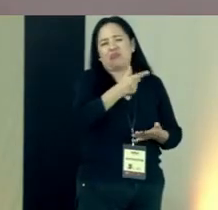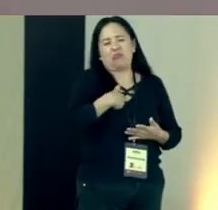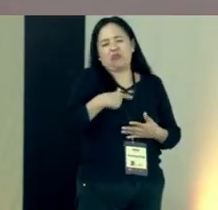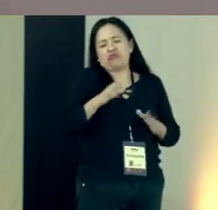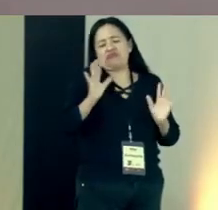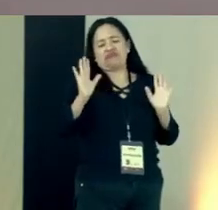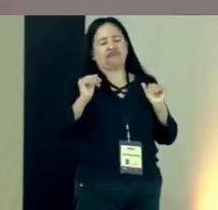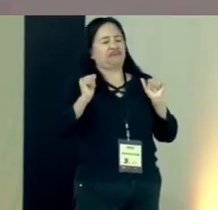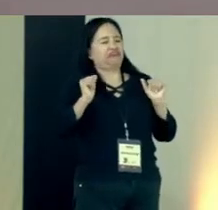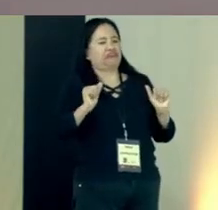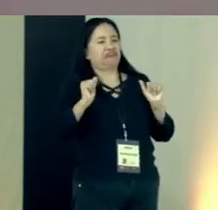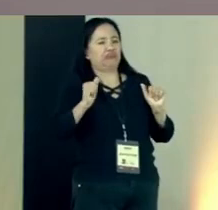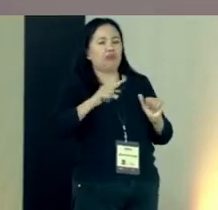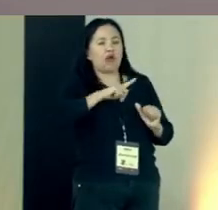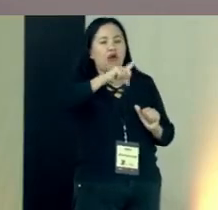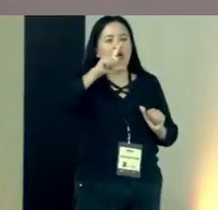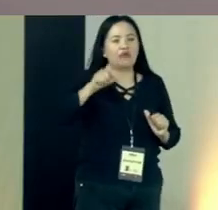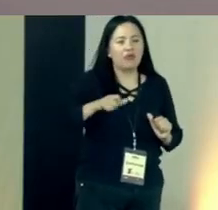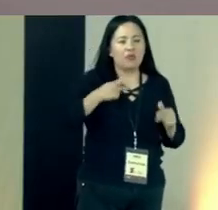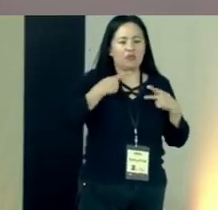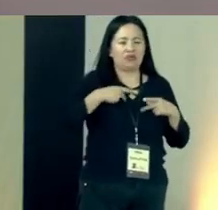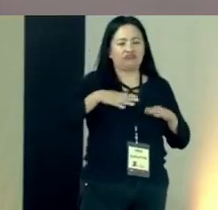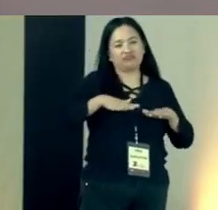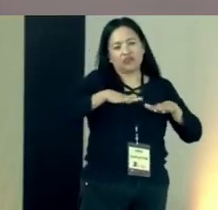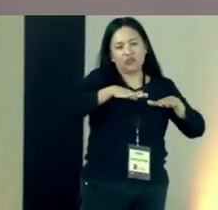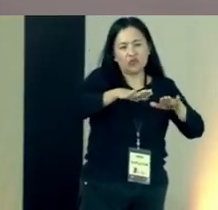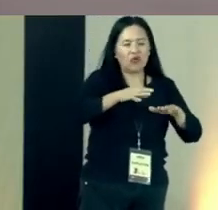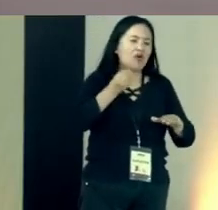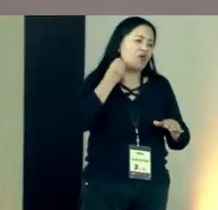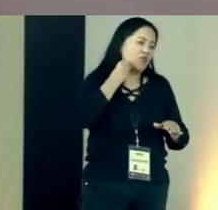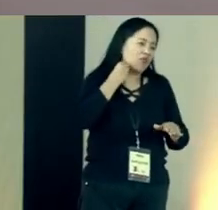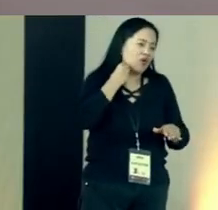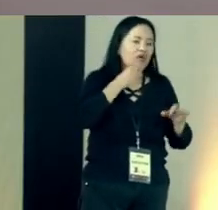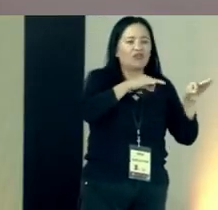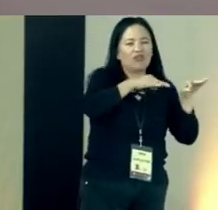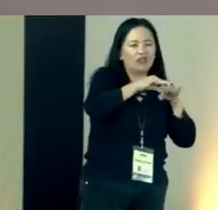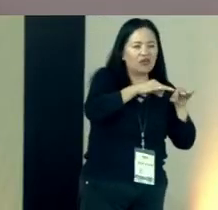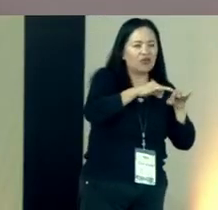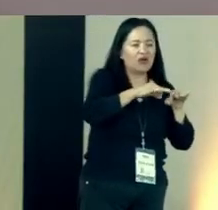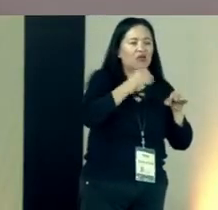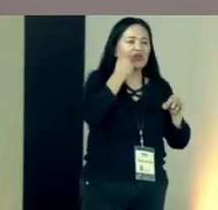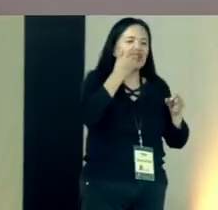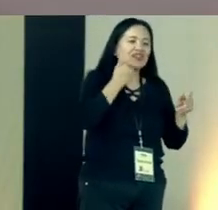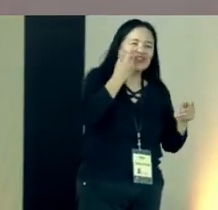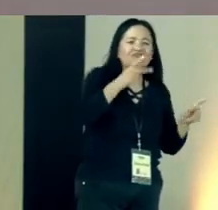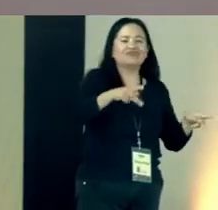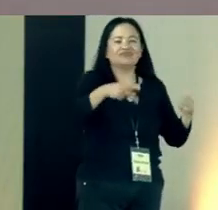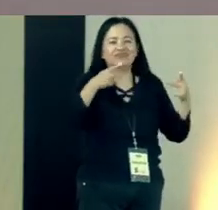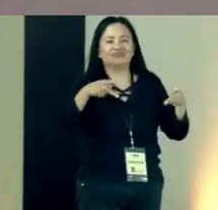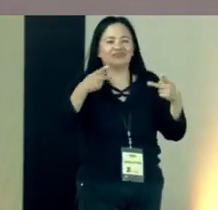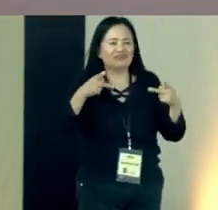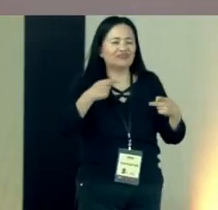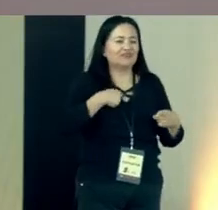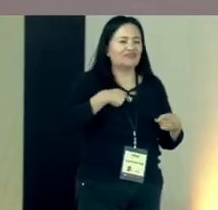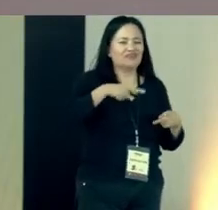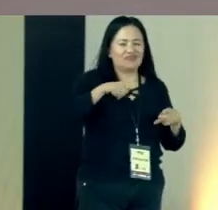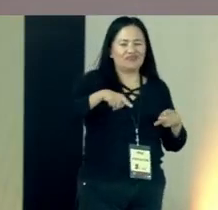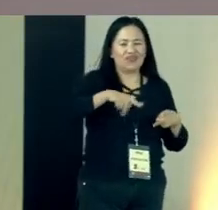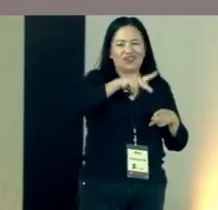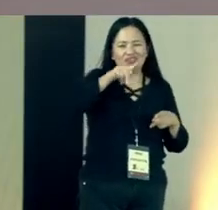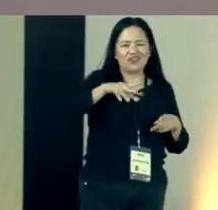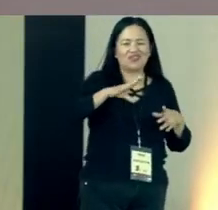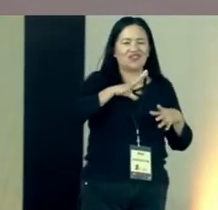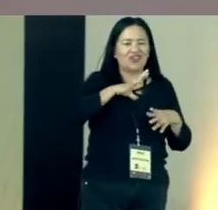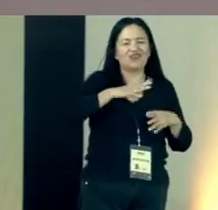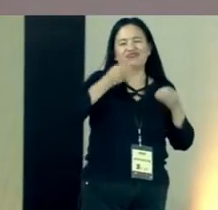ven afectadas por ellas, hasta costureras, abogados y empleados del comercio que buscan conseguir un lugar en una sociedad colmada